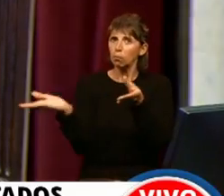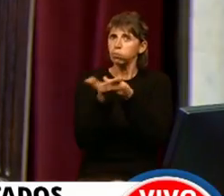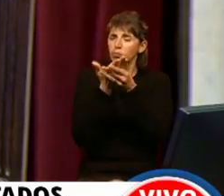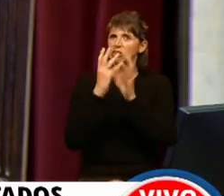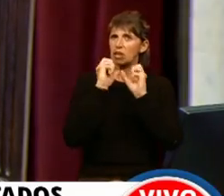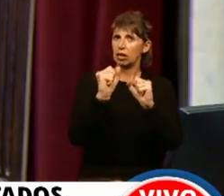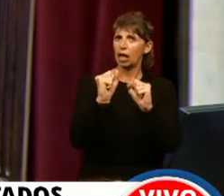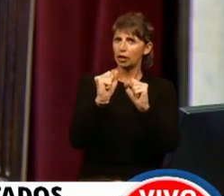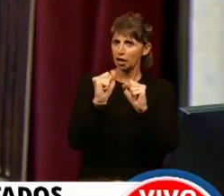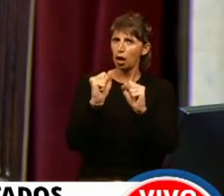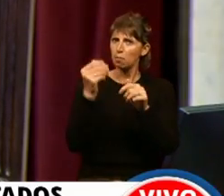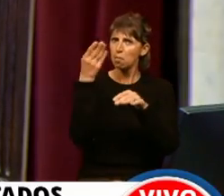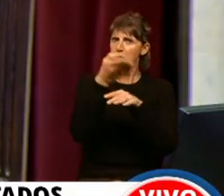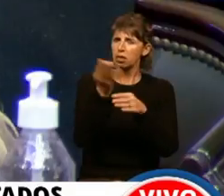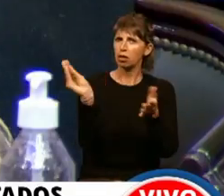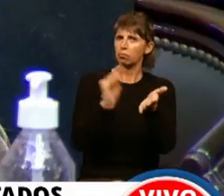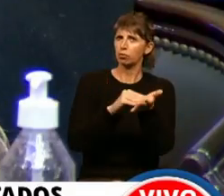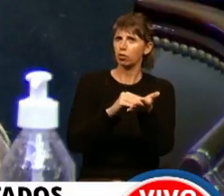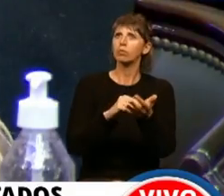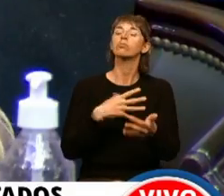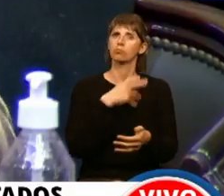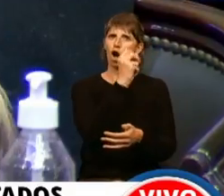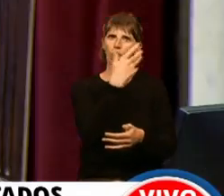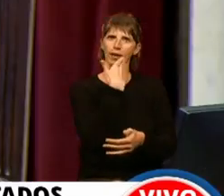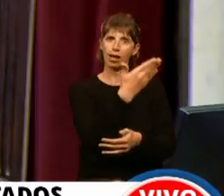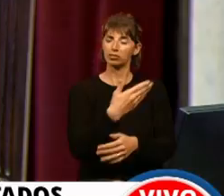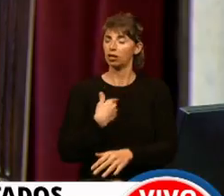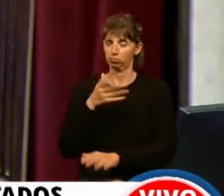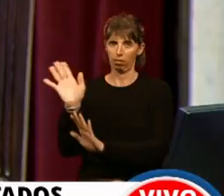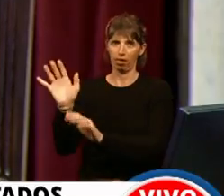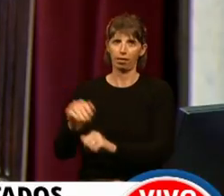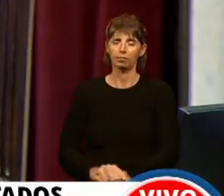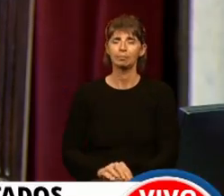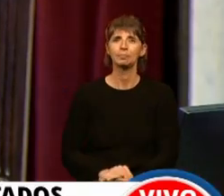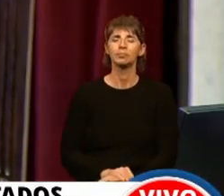incorpora en la nómina de quienes votaron en contra aunque y gracias no de nada